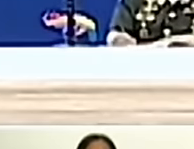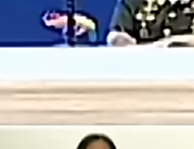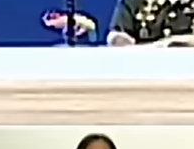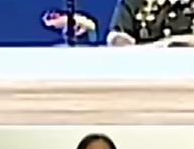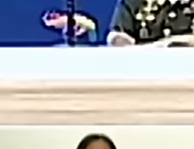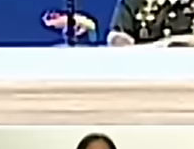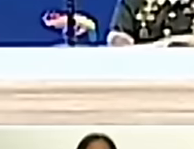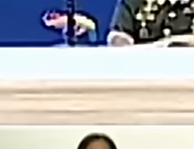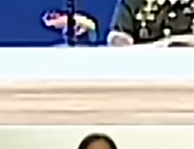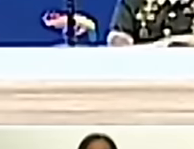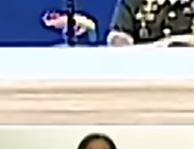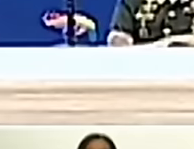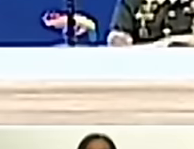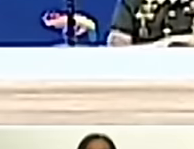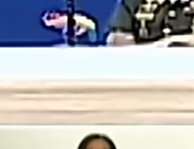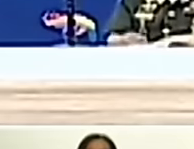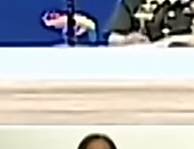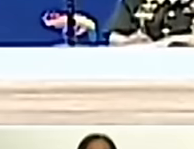de este territorio.